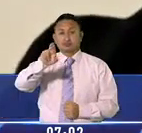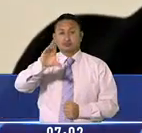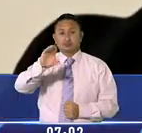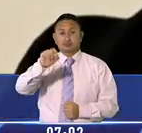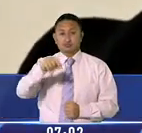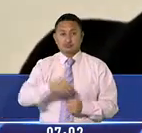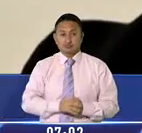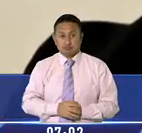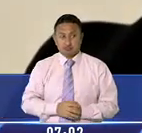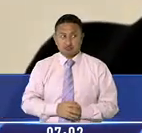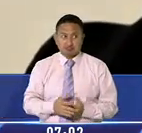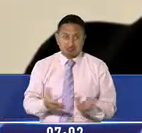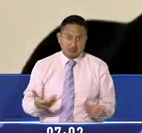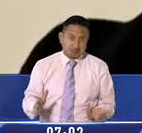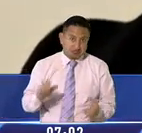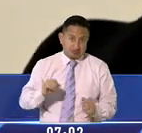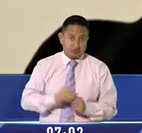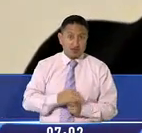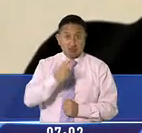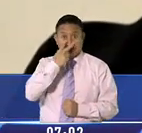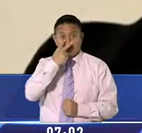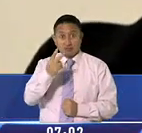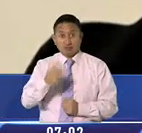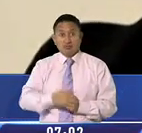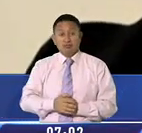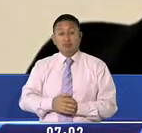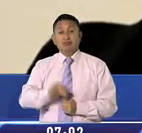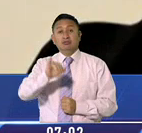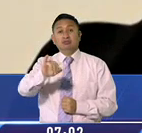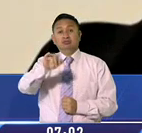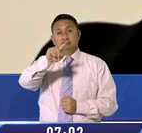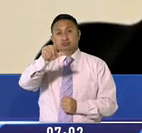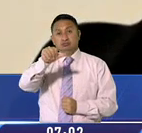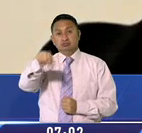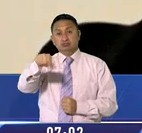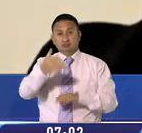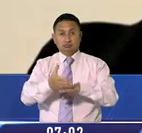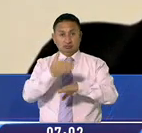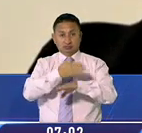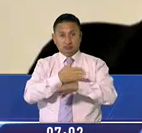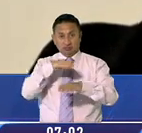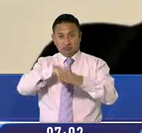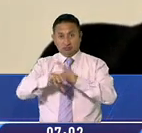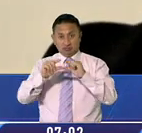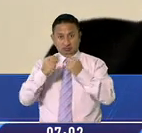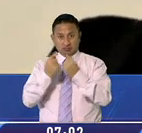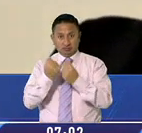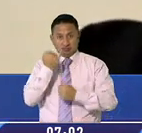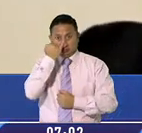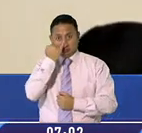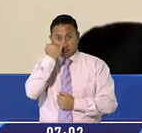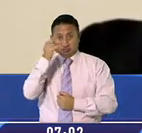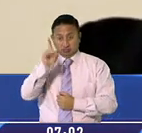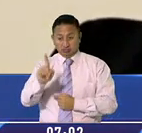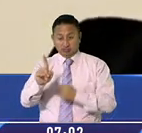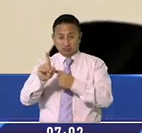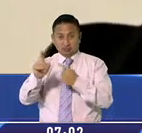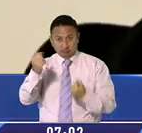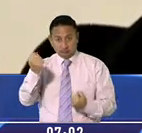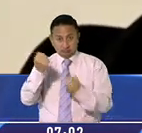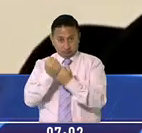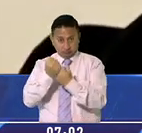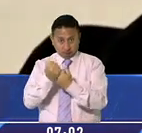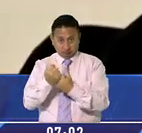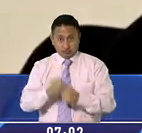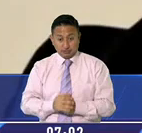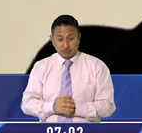la fuerza que tenía el señor Issa al interior de una confederación cohesionada